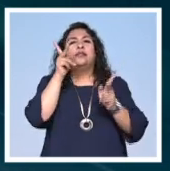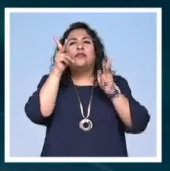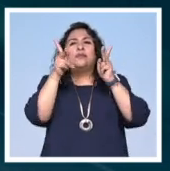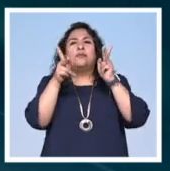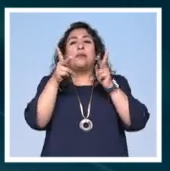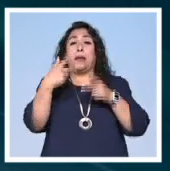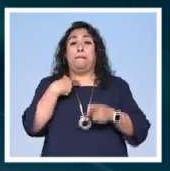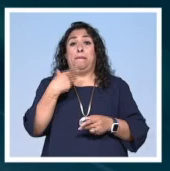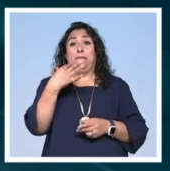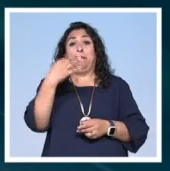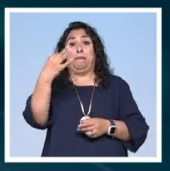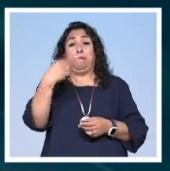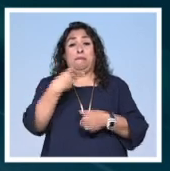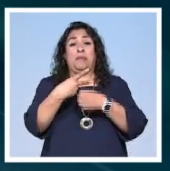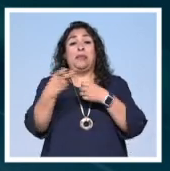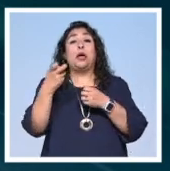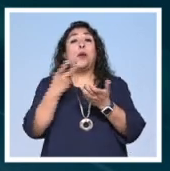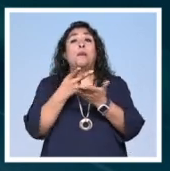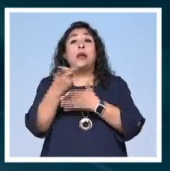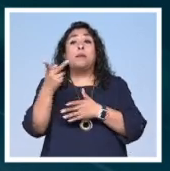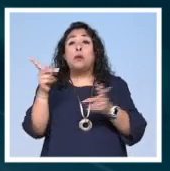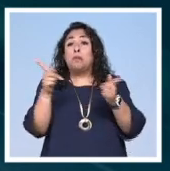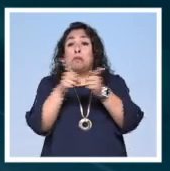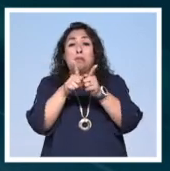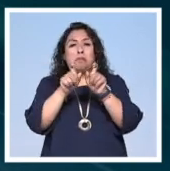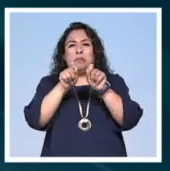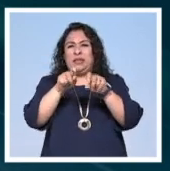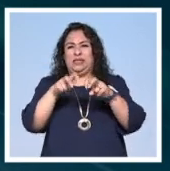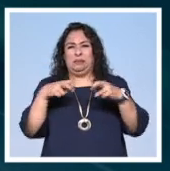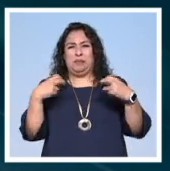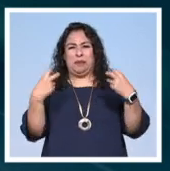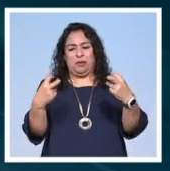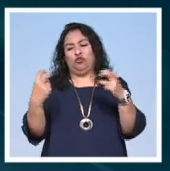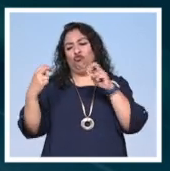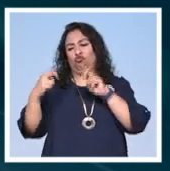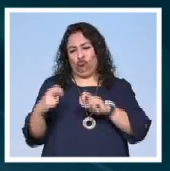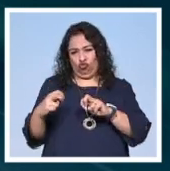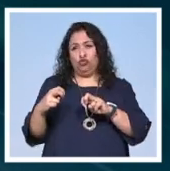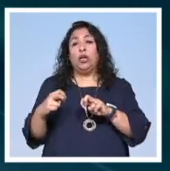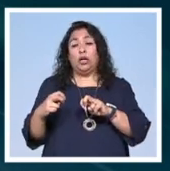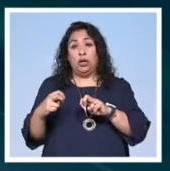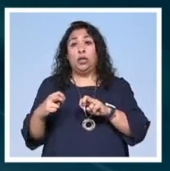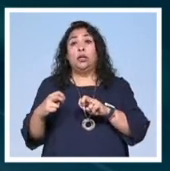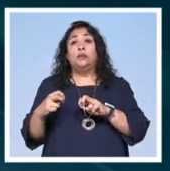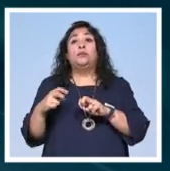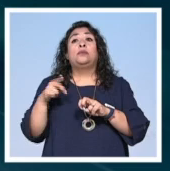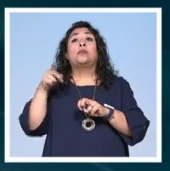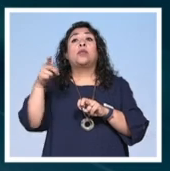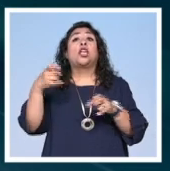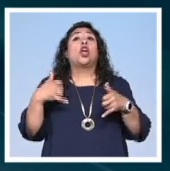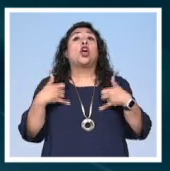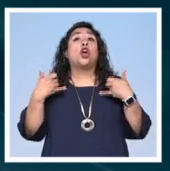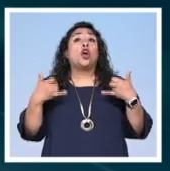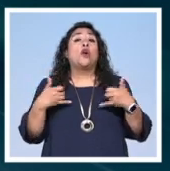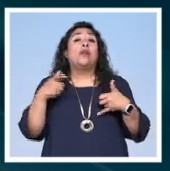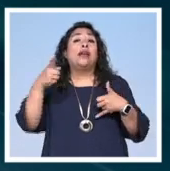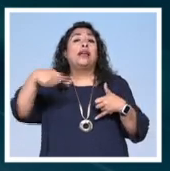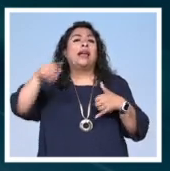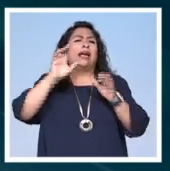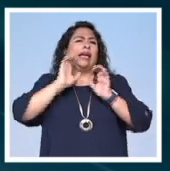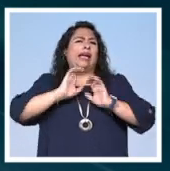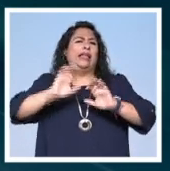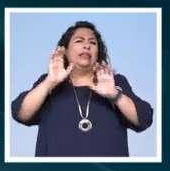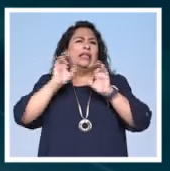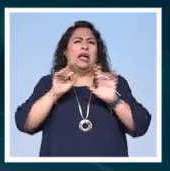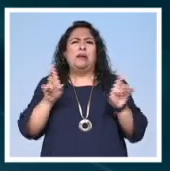premiación y conocimos en la misma mesa porque nos sentaron en la misma mesa a a unos jóvenes que cantaban